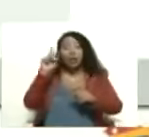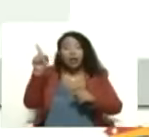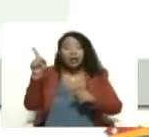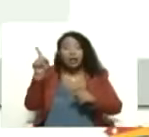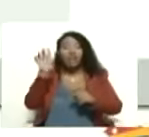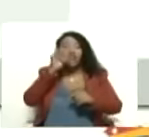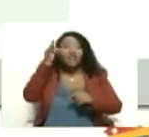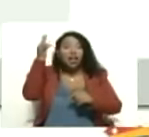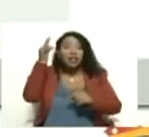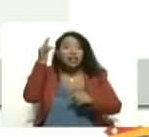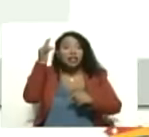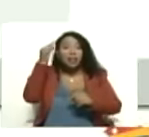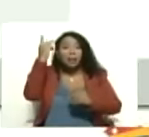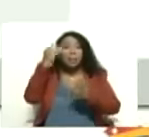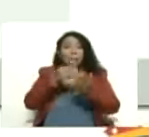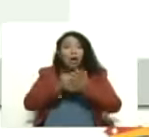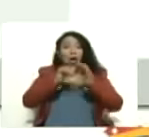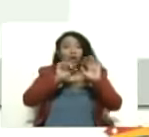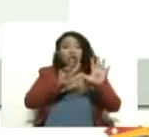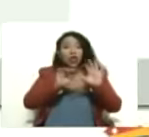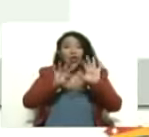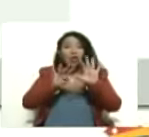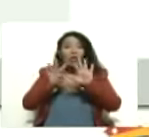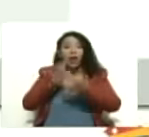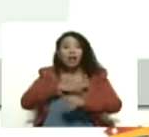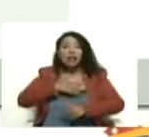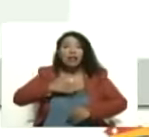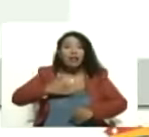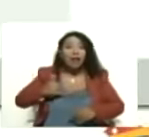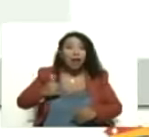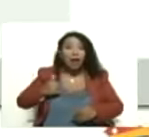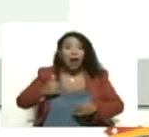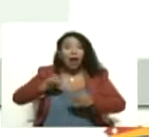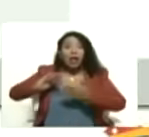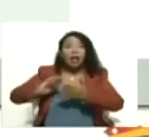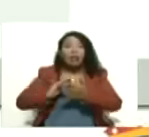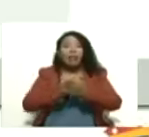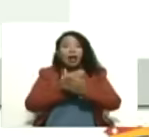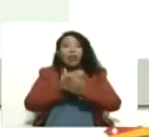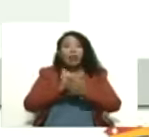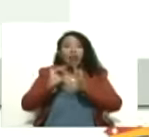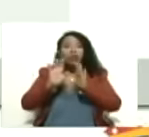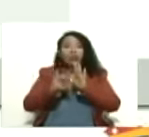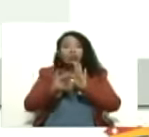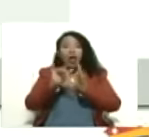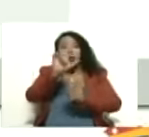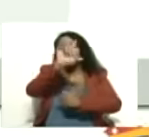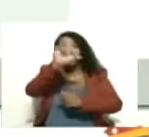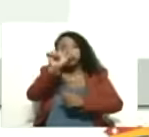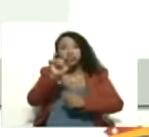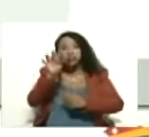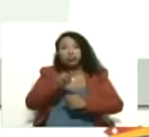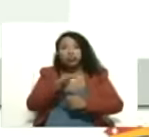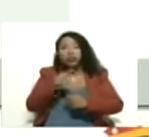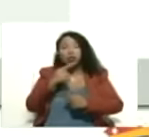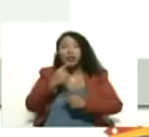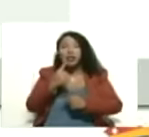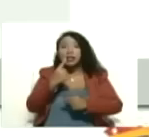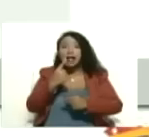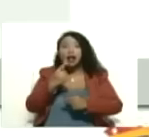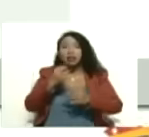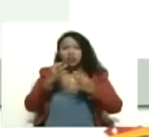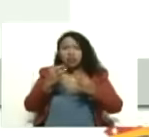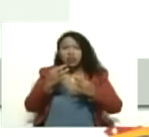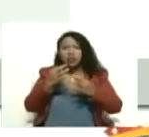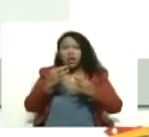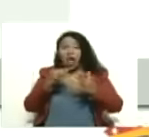París de 899 que pretende despojarnos de nuestra agullana seiva Y usted con firmeza pero no tan